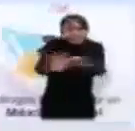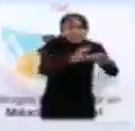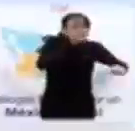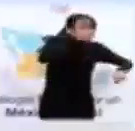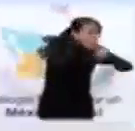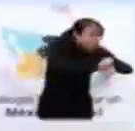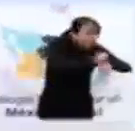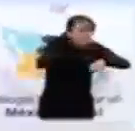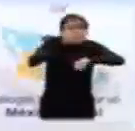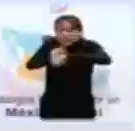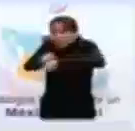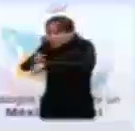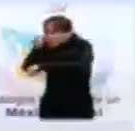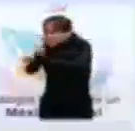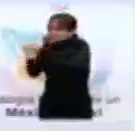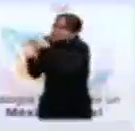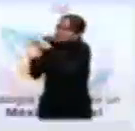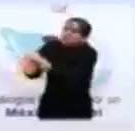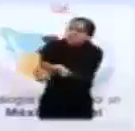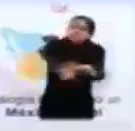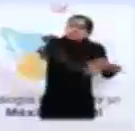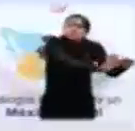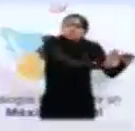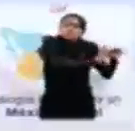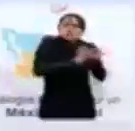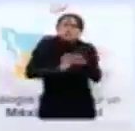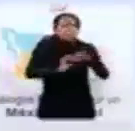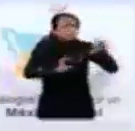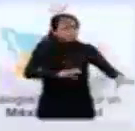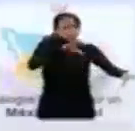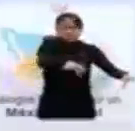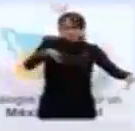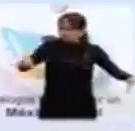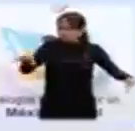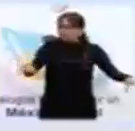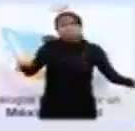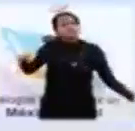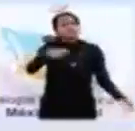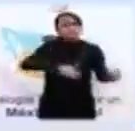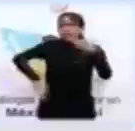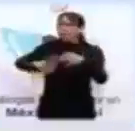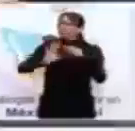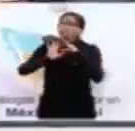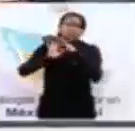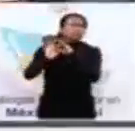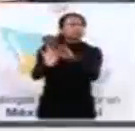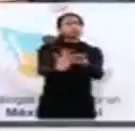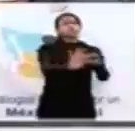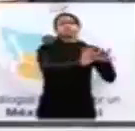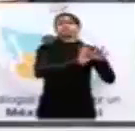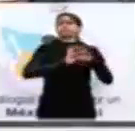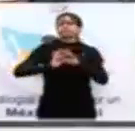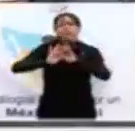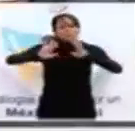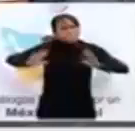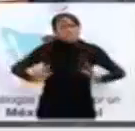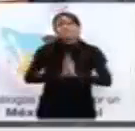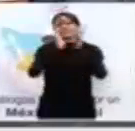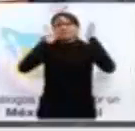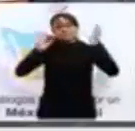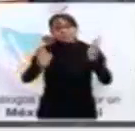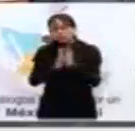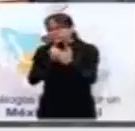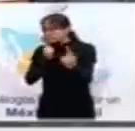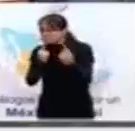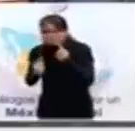una intersectorialidad, incorporando la creación de mecanismos de participación, de consenso,